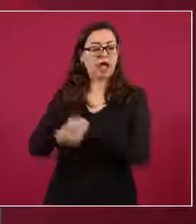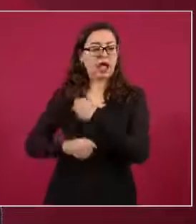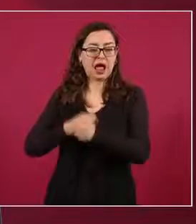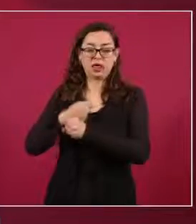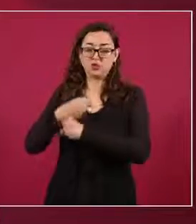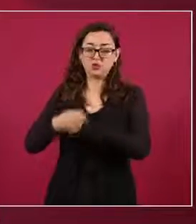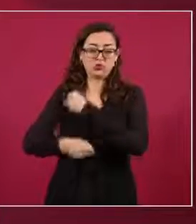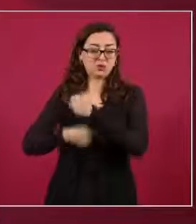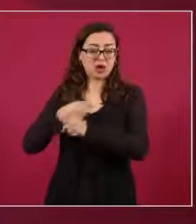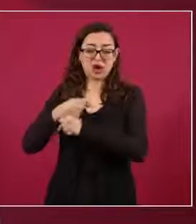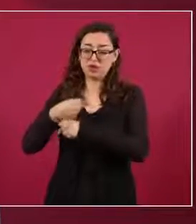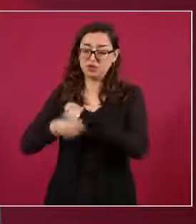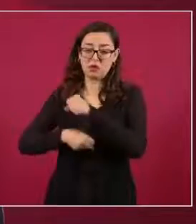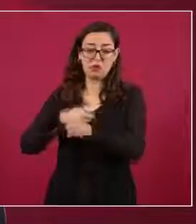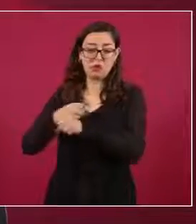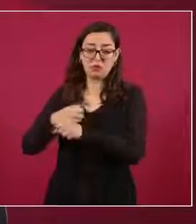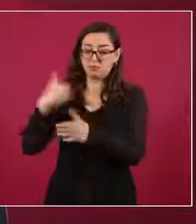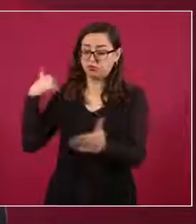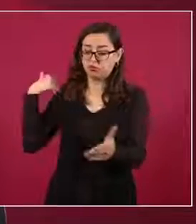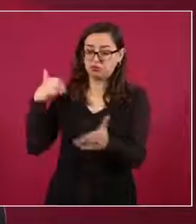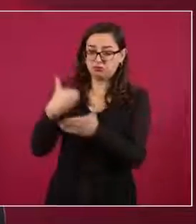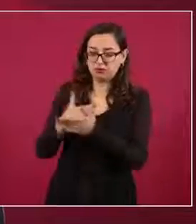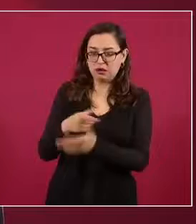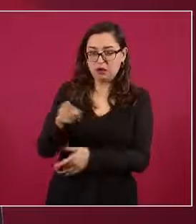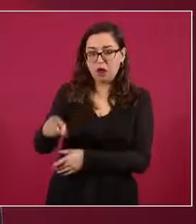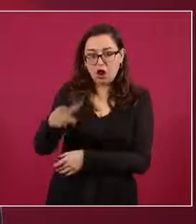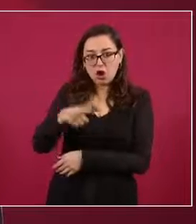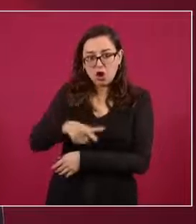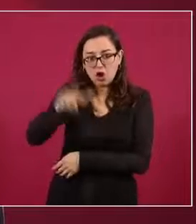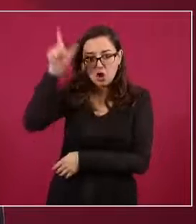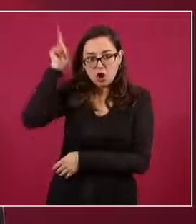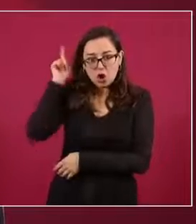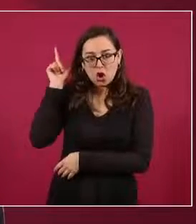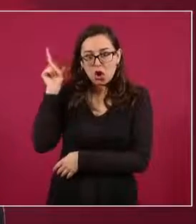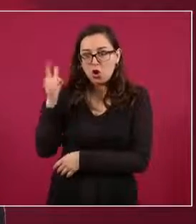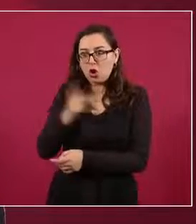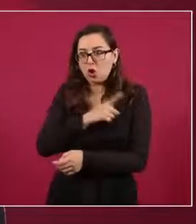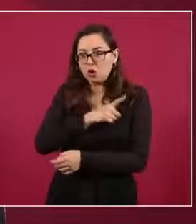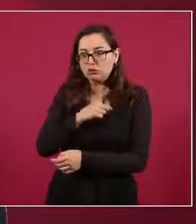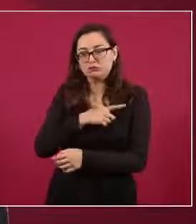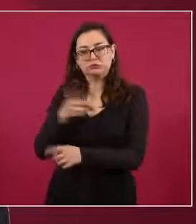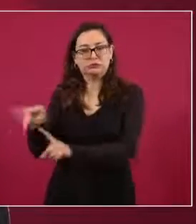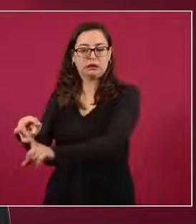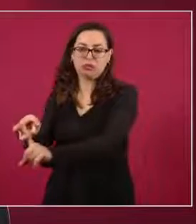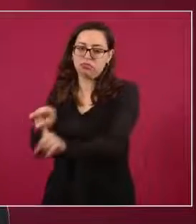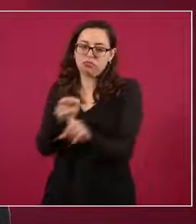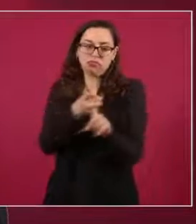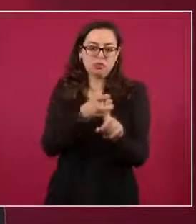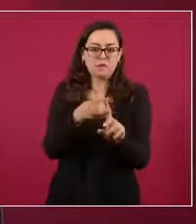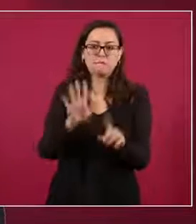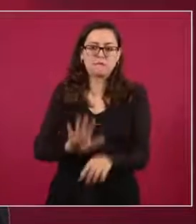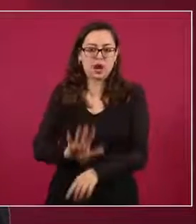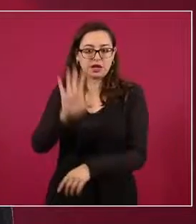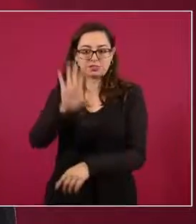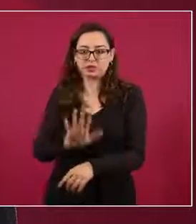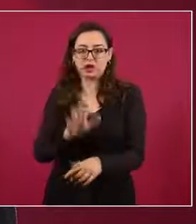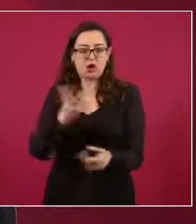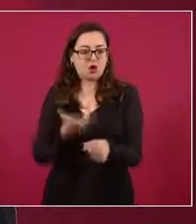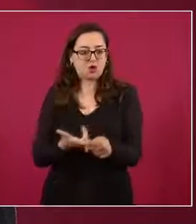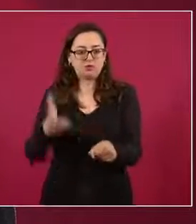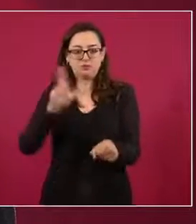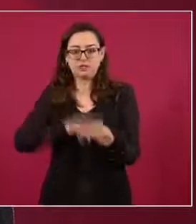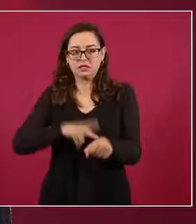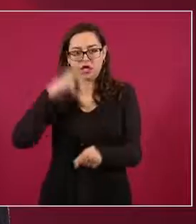hecho, en el aislamiento de las personas con trastorno de salud mental en hospitales psiquiátricos, progresivamente